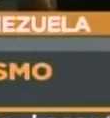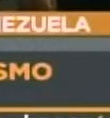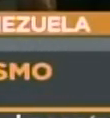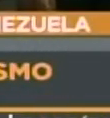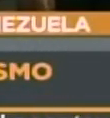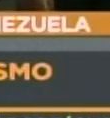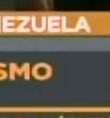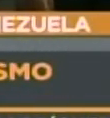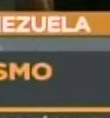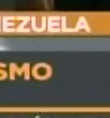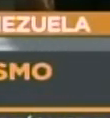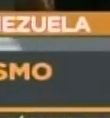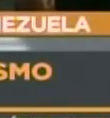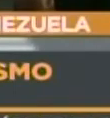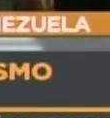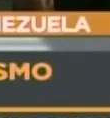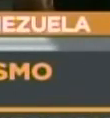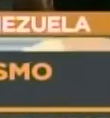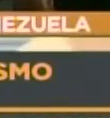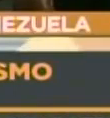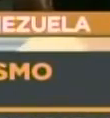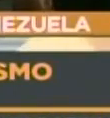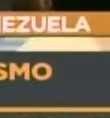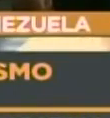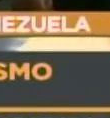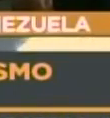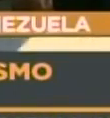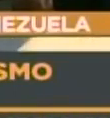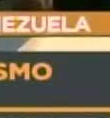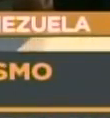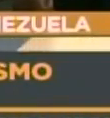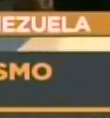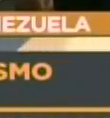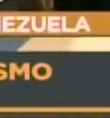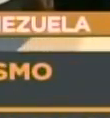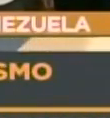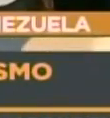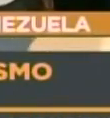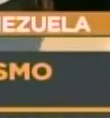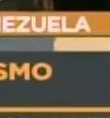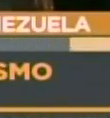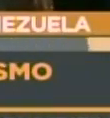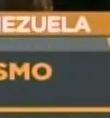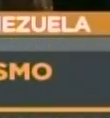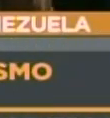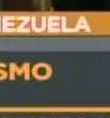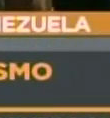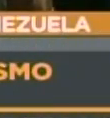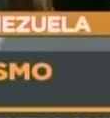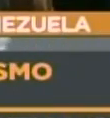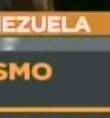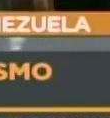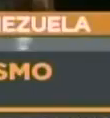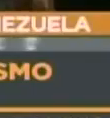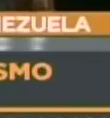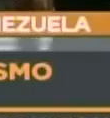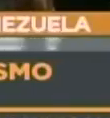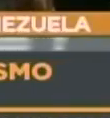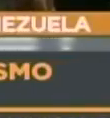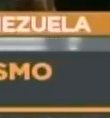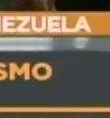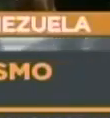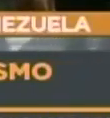de Coros y Orquestas Infantiles y Juveniles del Núcleo Barquisimeto del Estado Lara. Bienvenido, profesor. ¿Qué tenemos